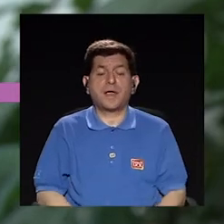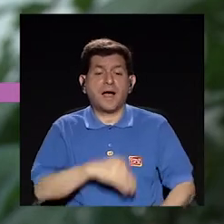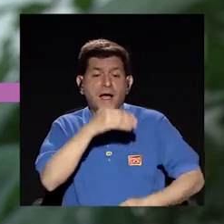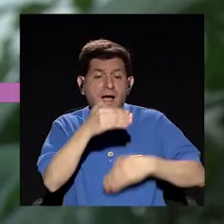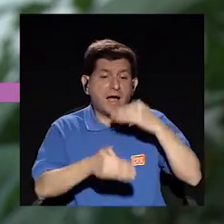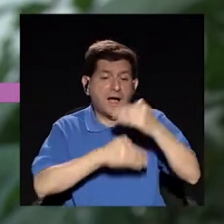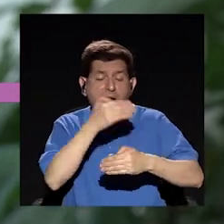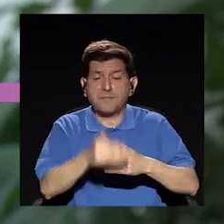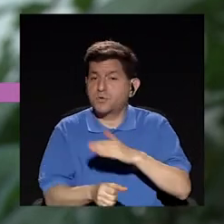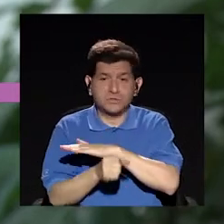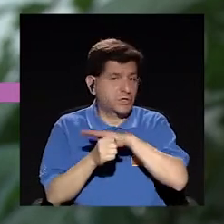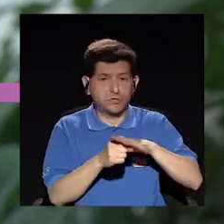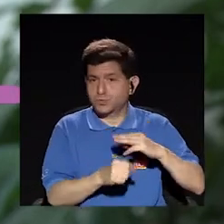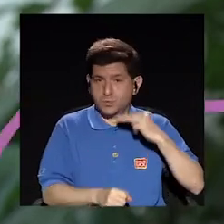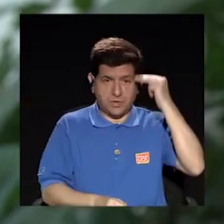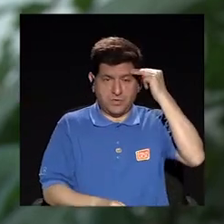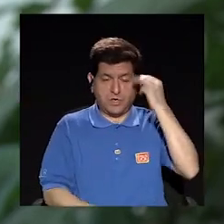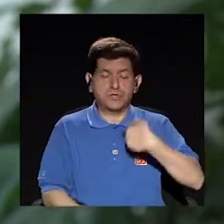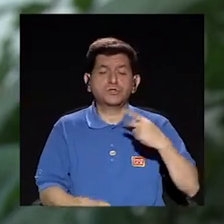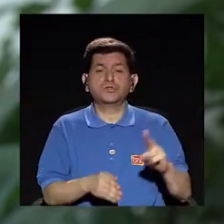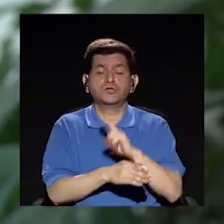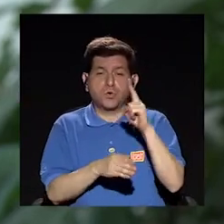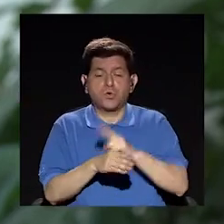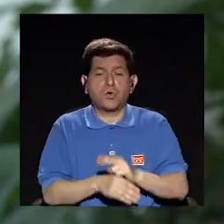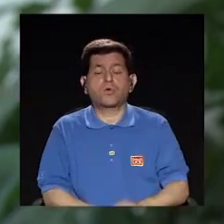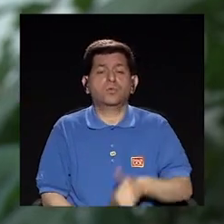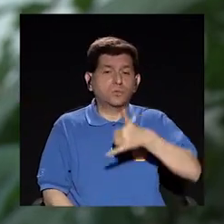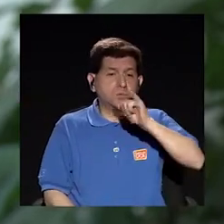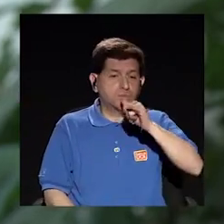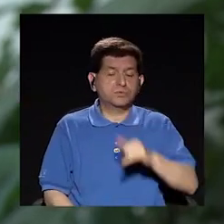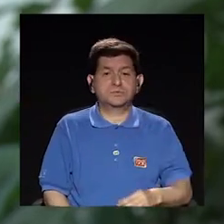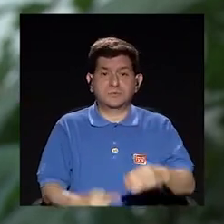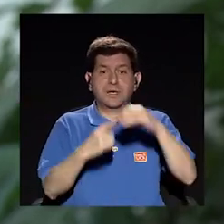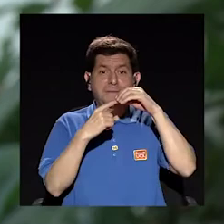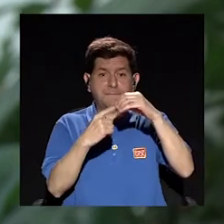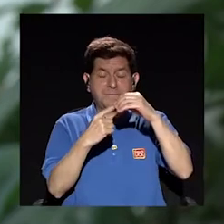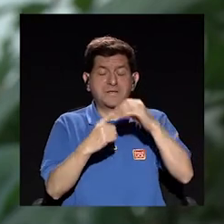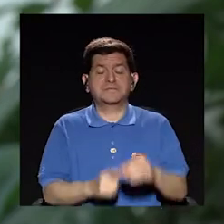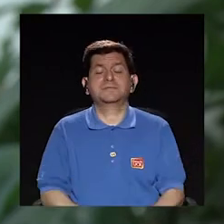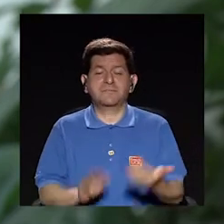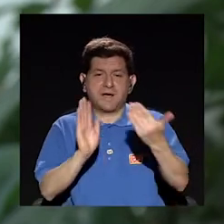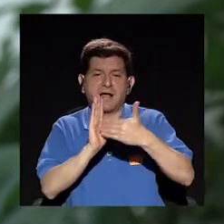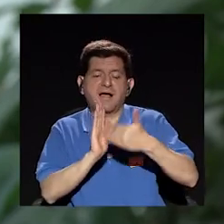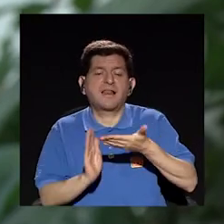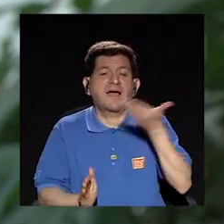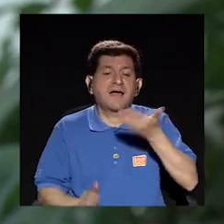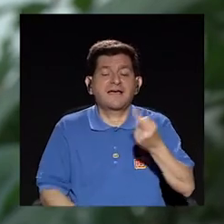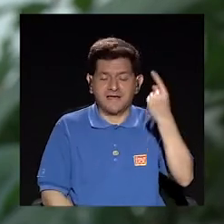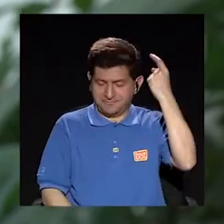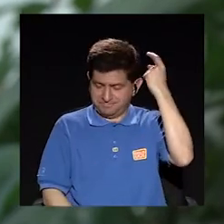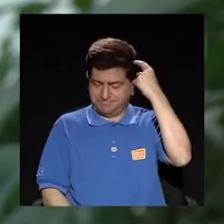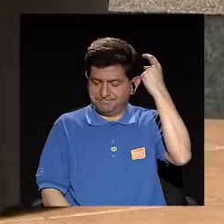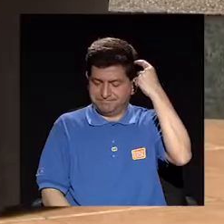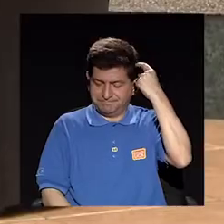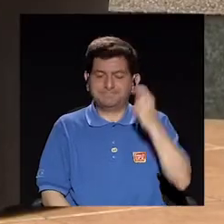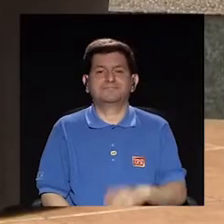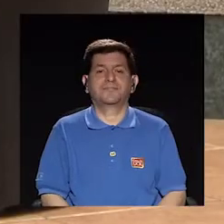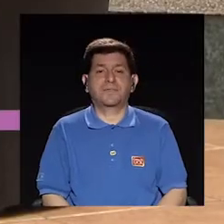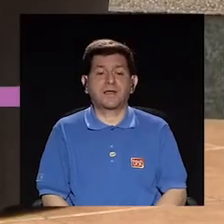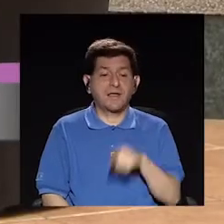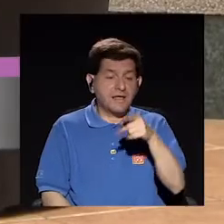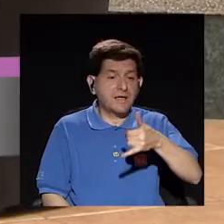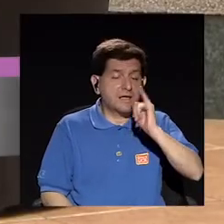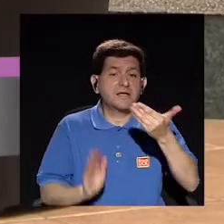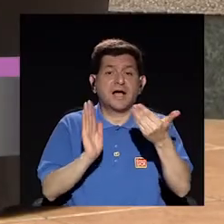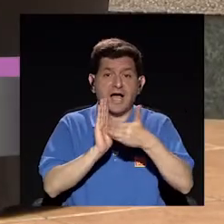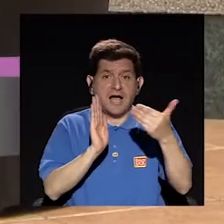de maduración. Cuando uno consume alcohol, a uno de los principales órganos que llega precisamente es al cerebro. Y el alcohol